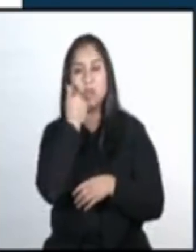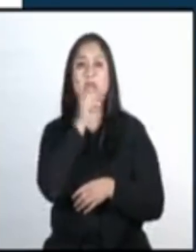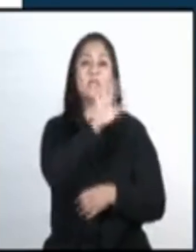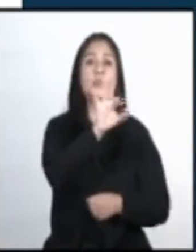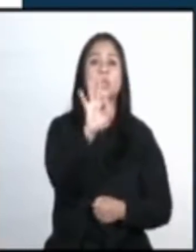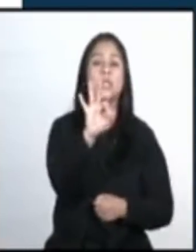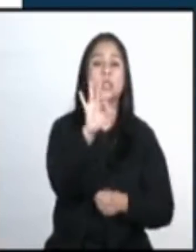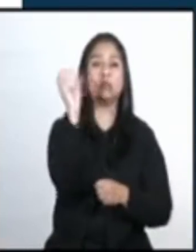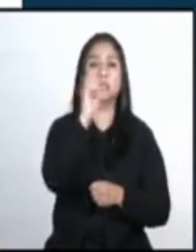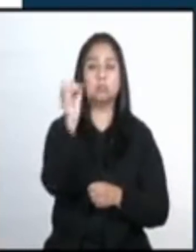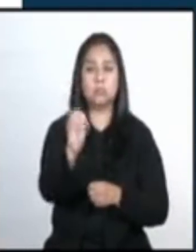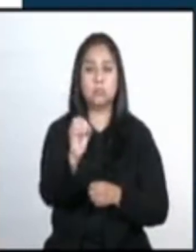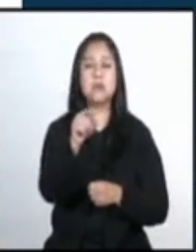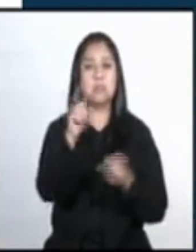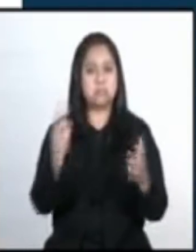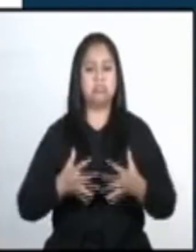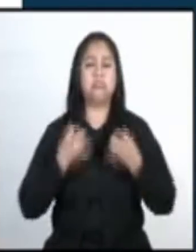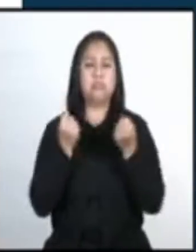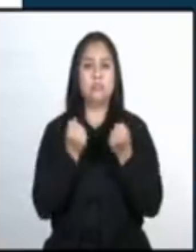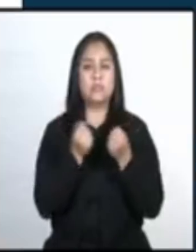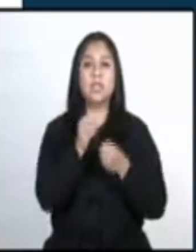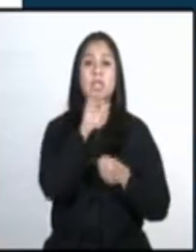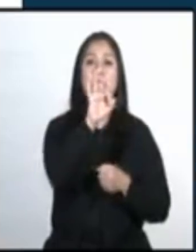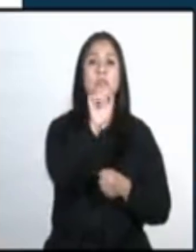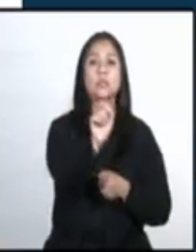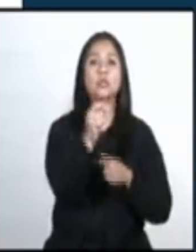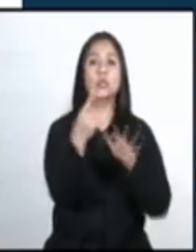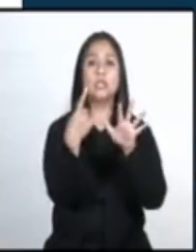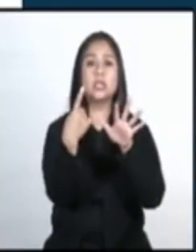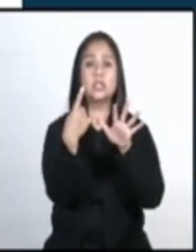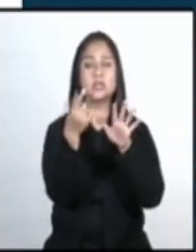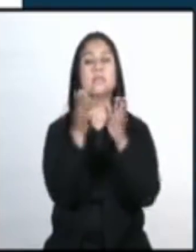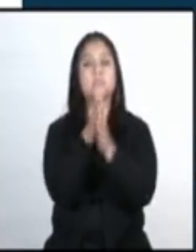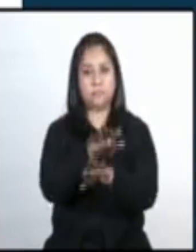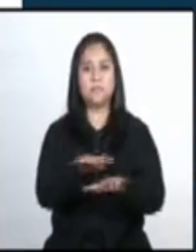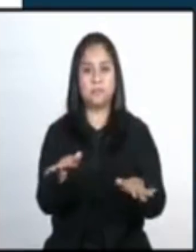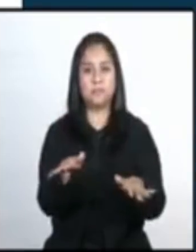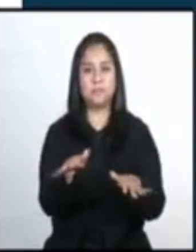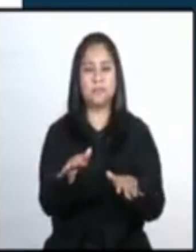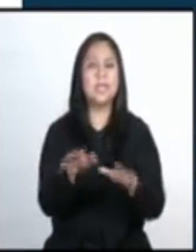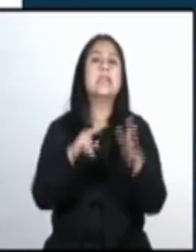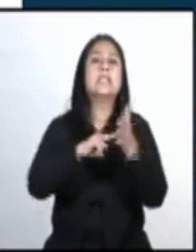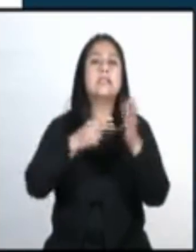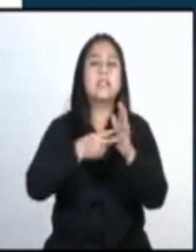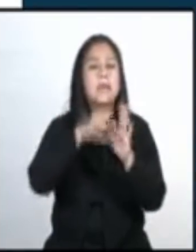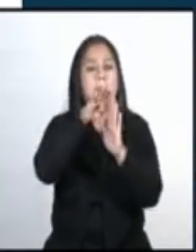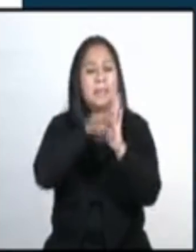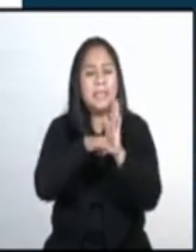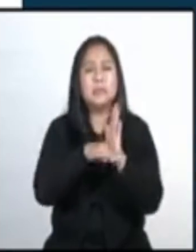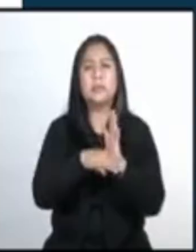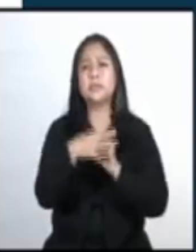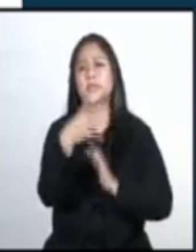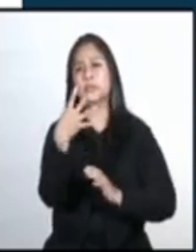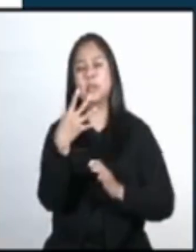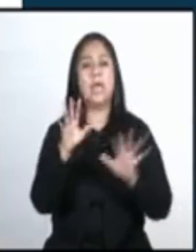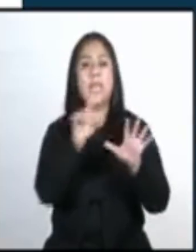53.4% se recuperan y a duras penas 3.6% gente son fallecidos. O sea, menos de 4 de cada